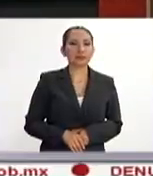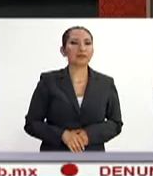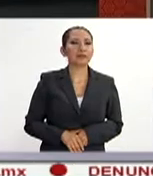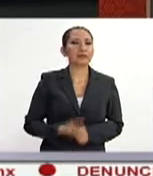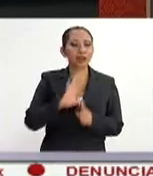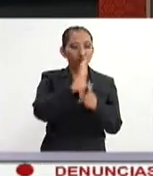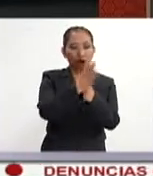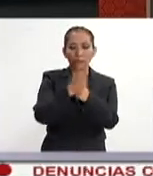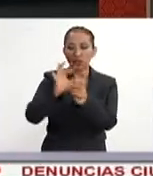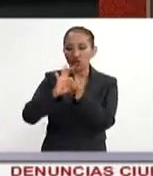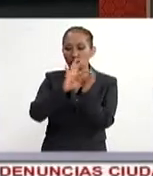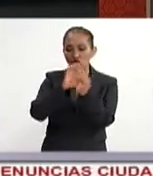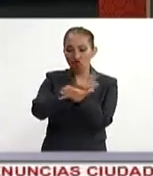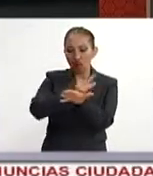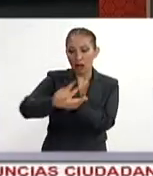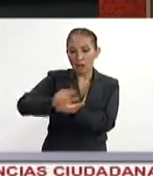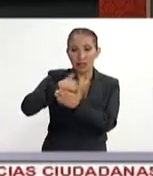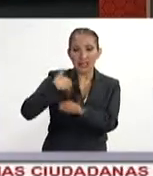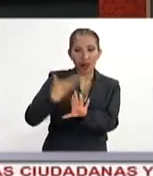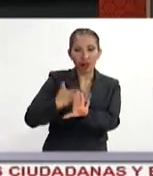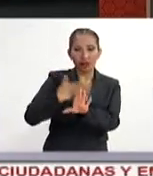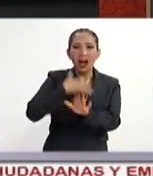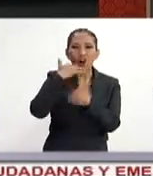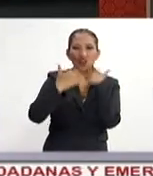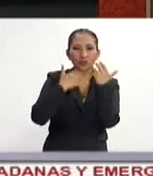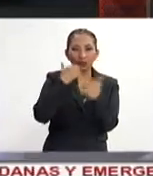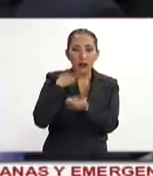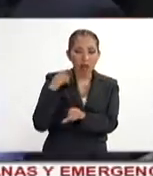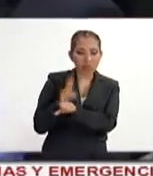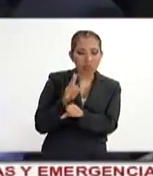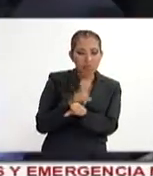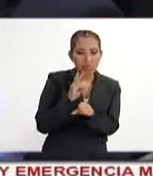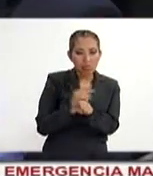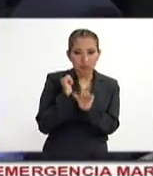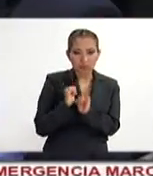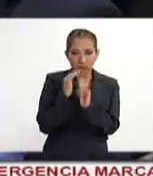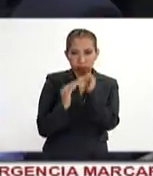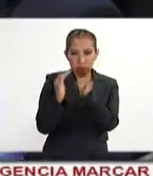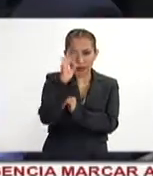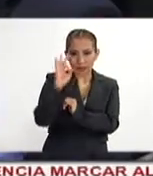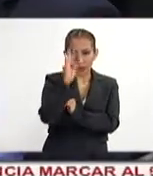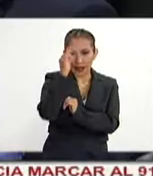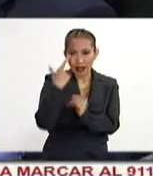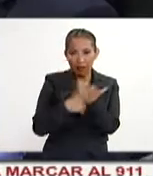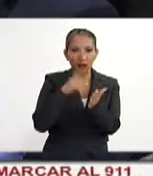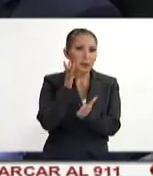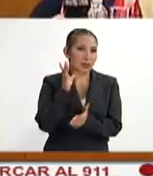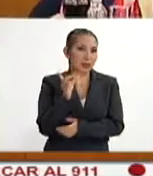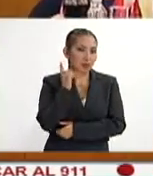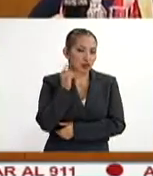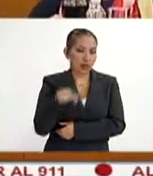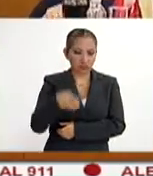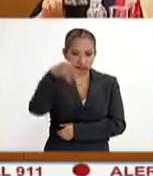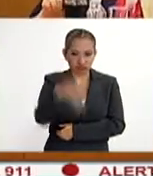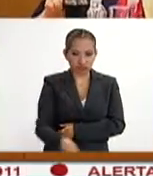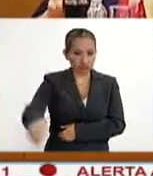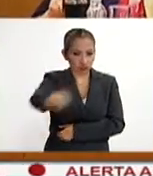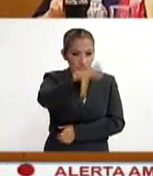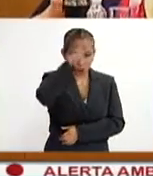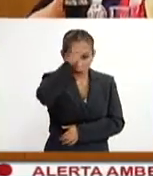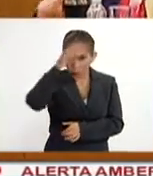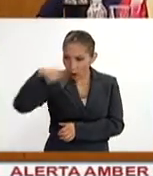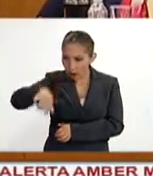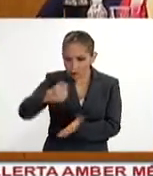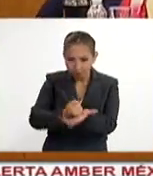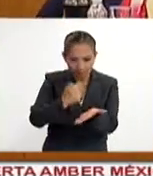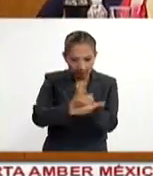Las Comisiones Unidas de Transparencia y Anticorrupción, así como la de Vigilancia de la Auditoría Superior de la Federación de la Cámara de Diputados, aprobaron por unanimidad